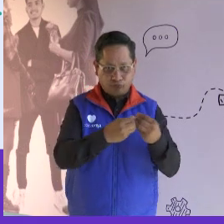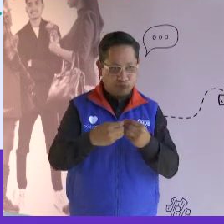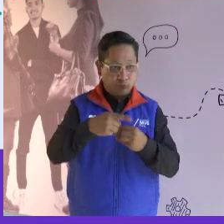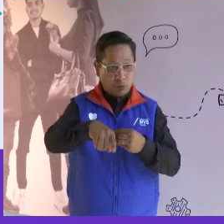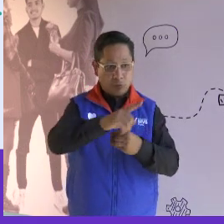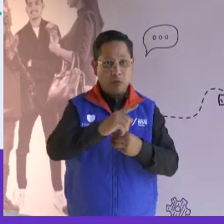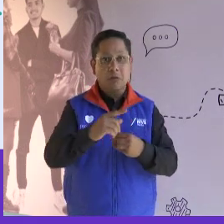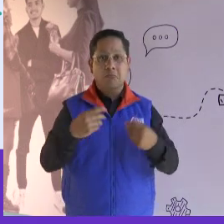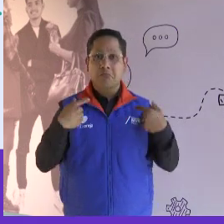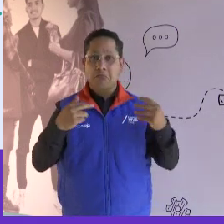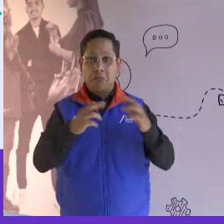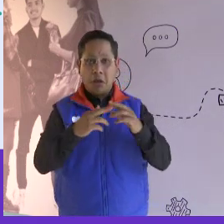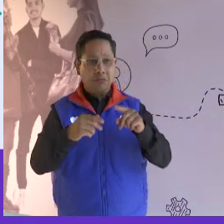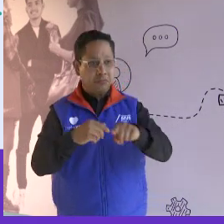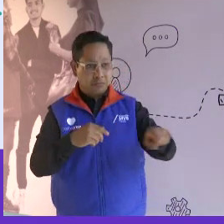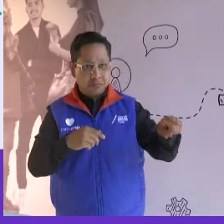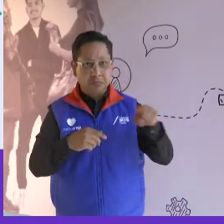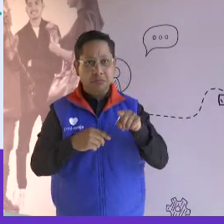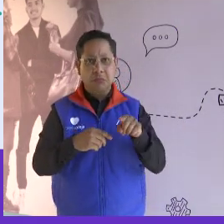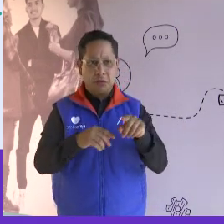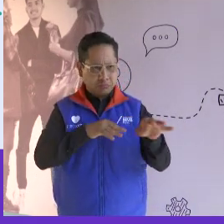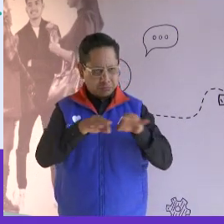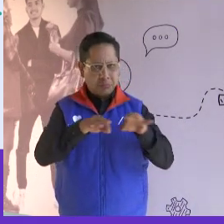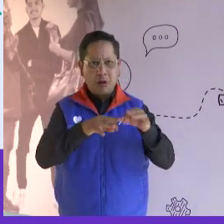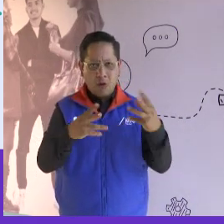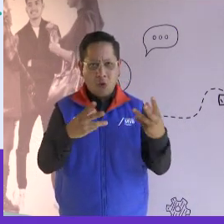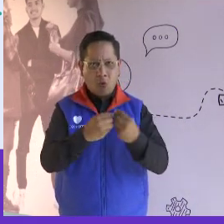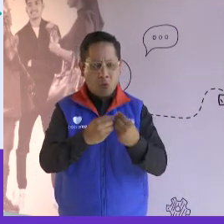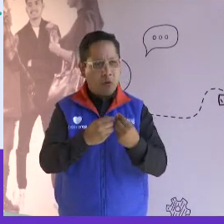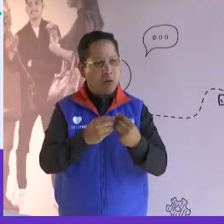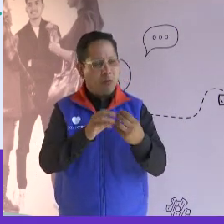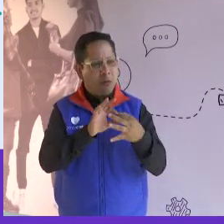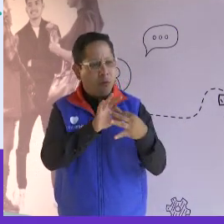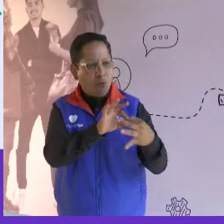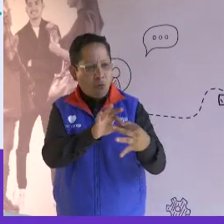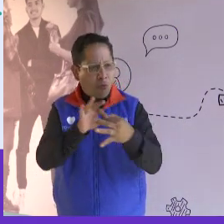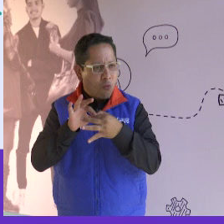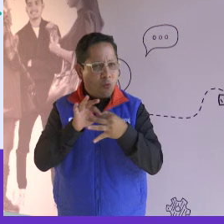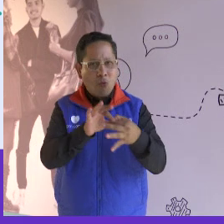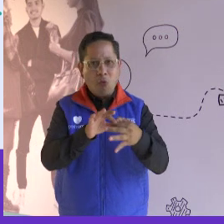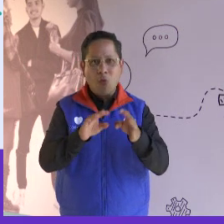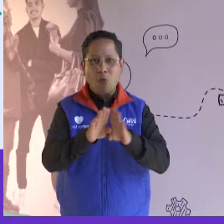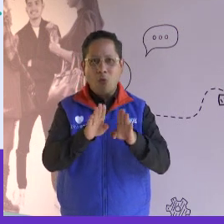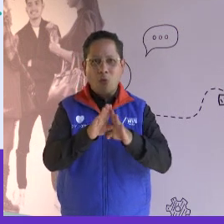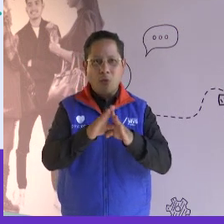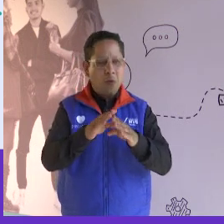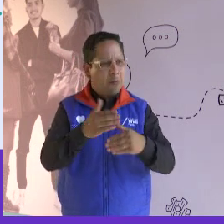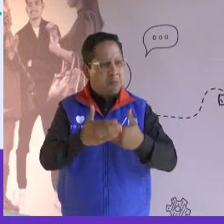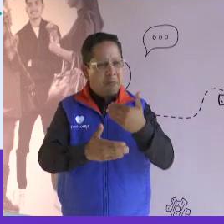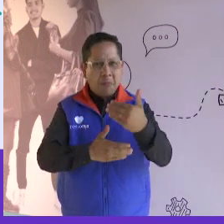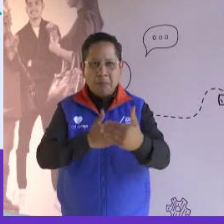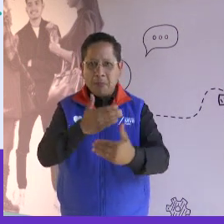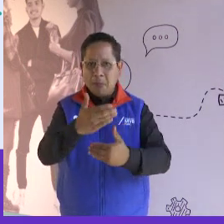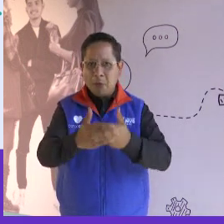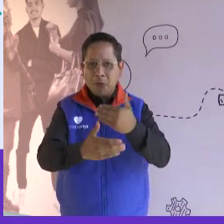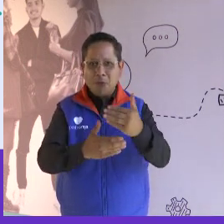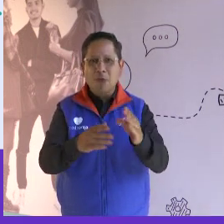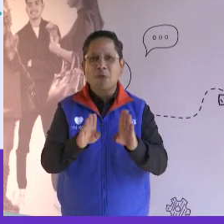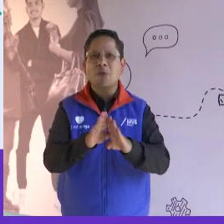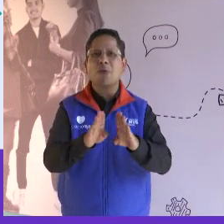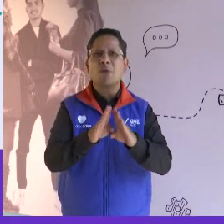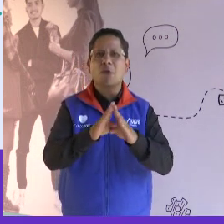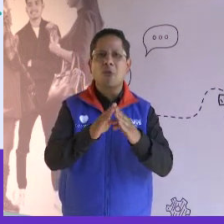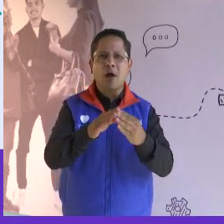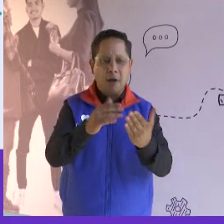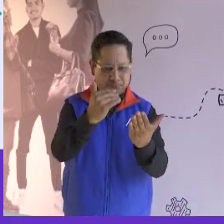académicos. Nos sale bien registrar los procesos institucionales, se nos